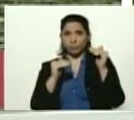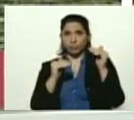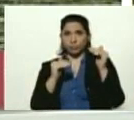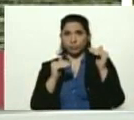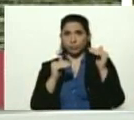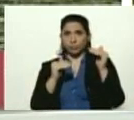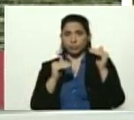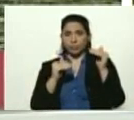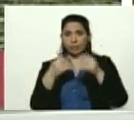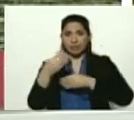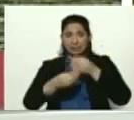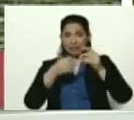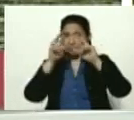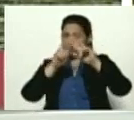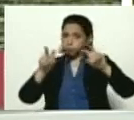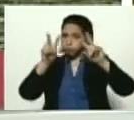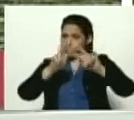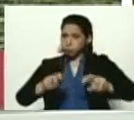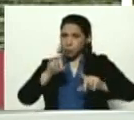le realizan las pruebas,